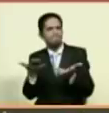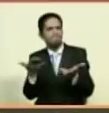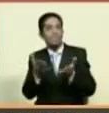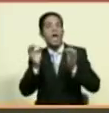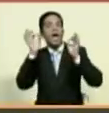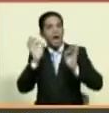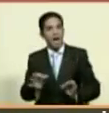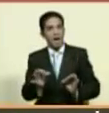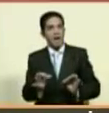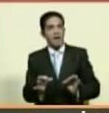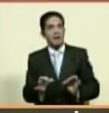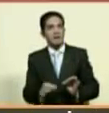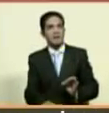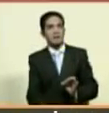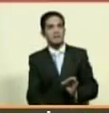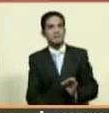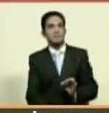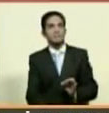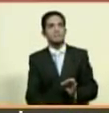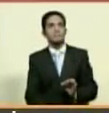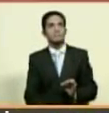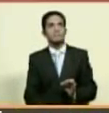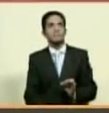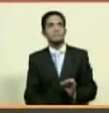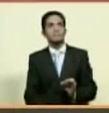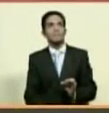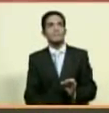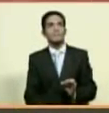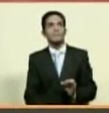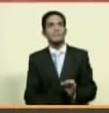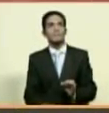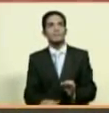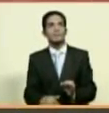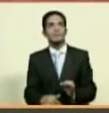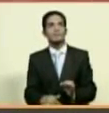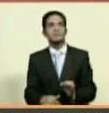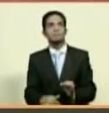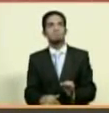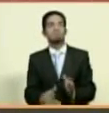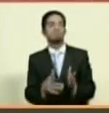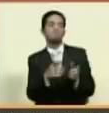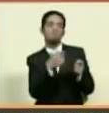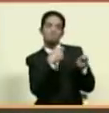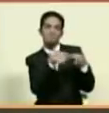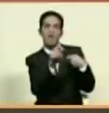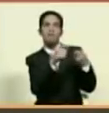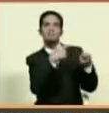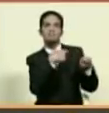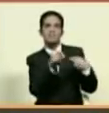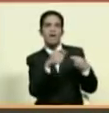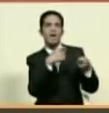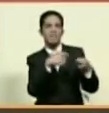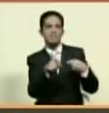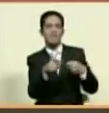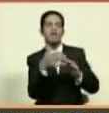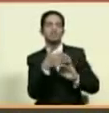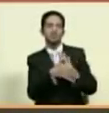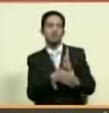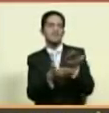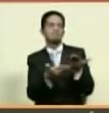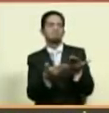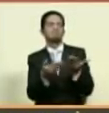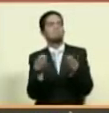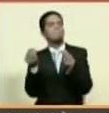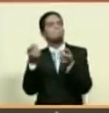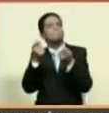garantizar la reposición de inventarios de bienes y productos en el marco de la política de precios